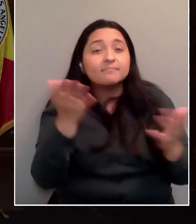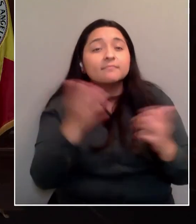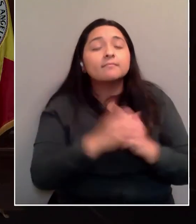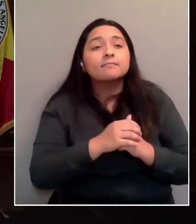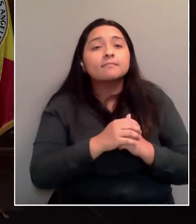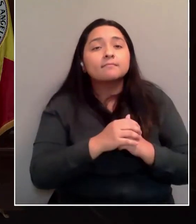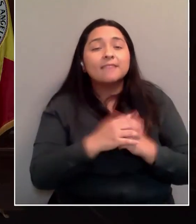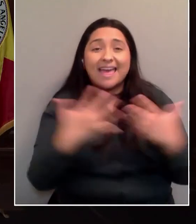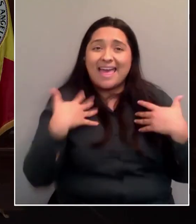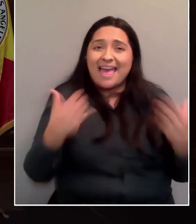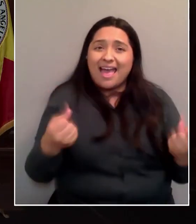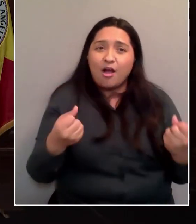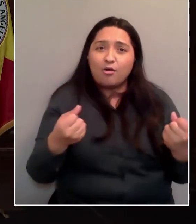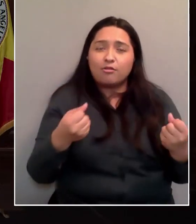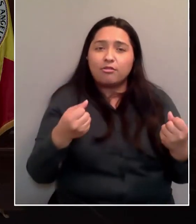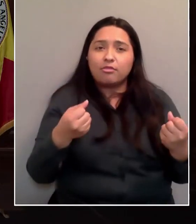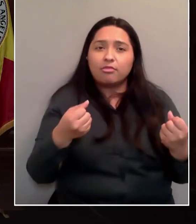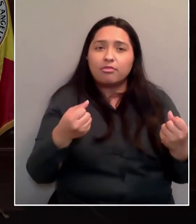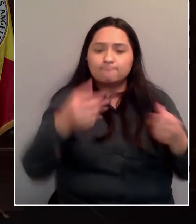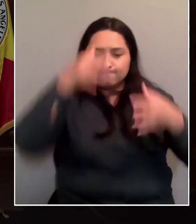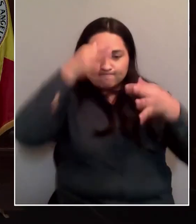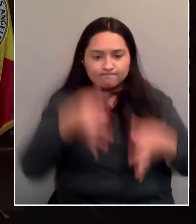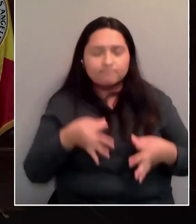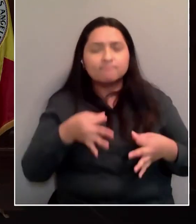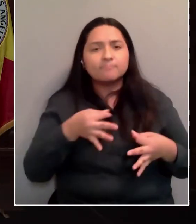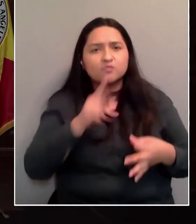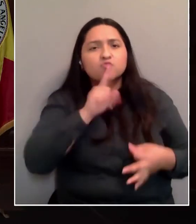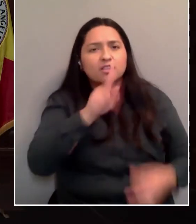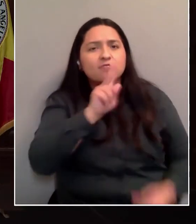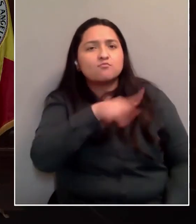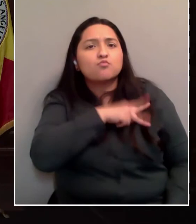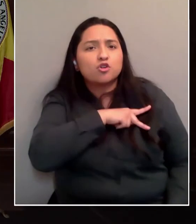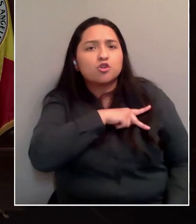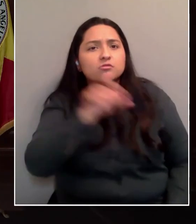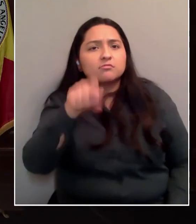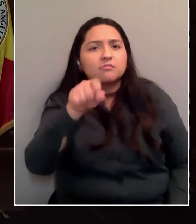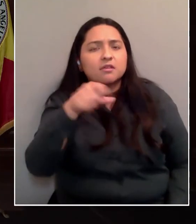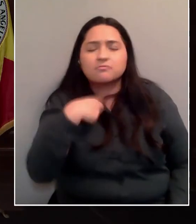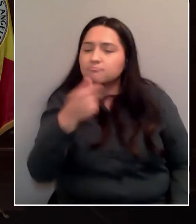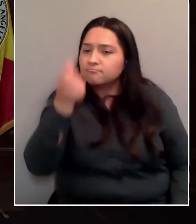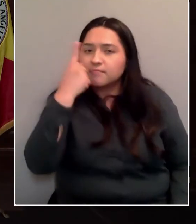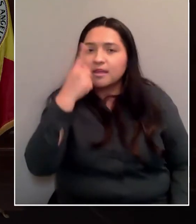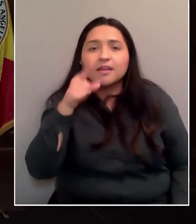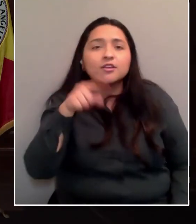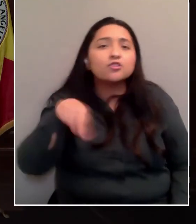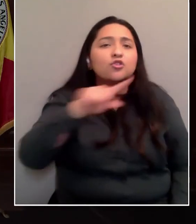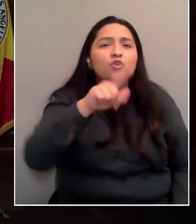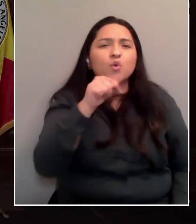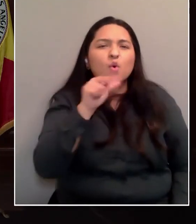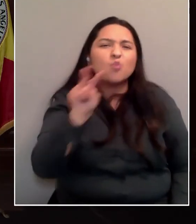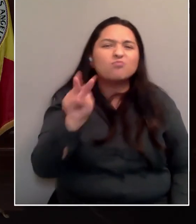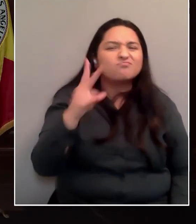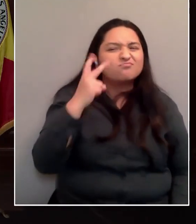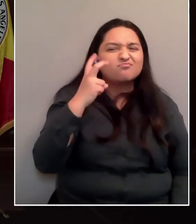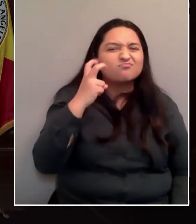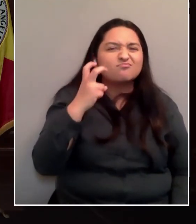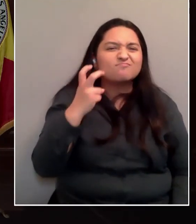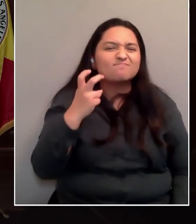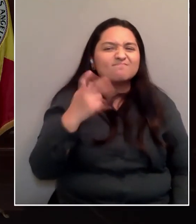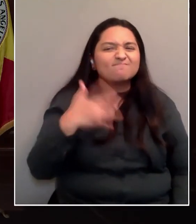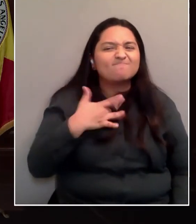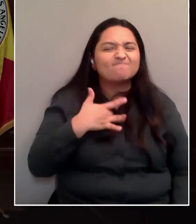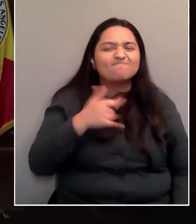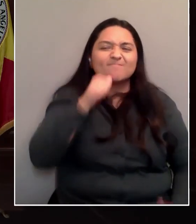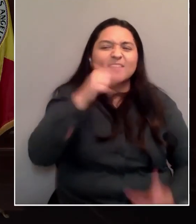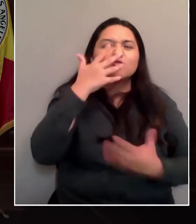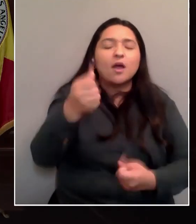es algo personal. Y yo entiendo las dudas, especialmente en nuestra comunidad afroamericana,